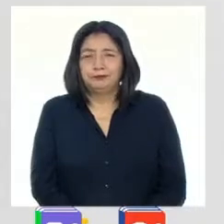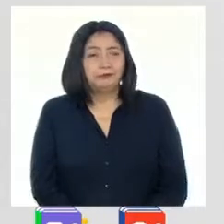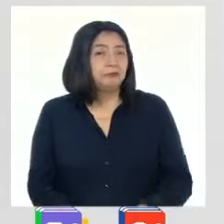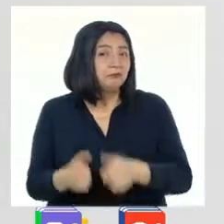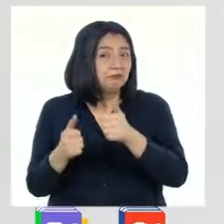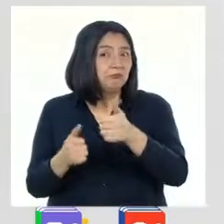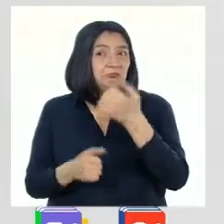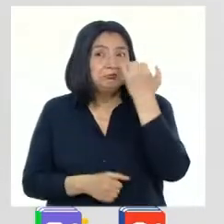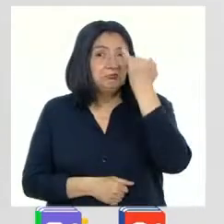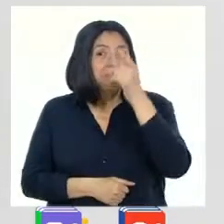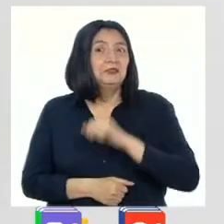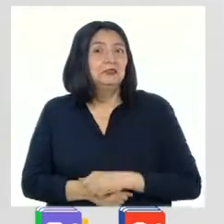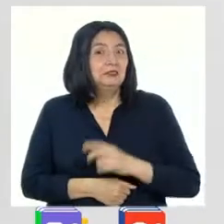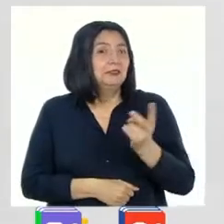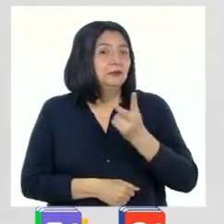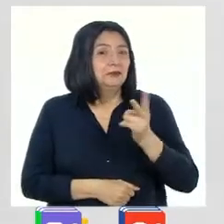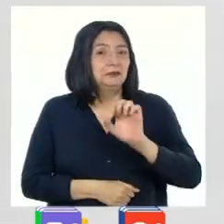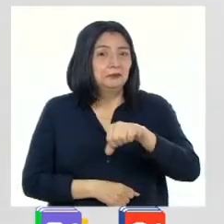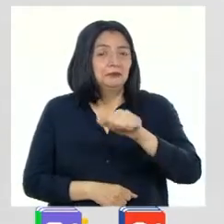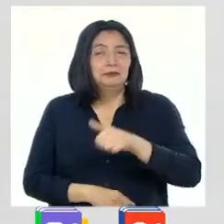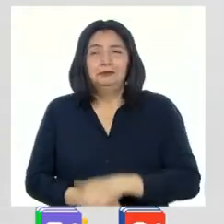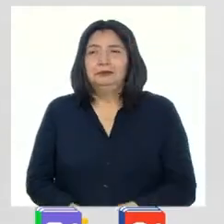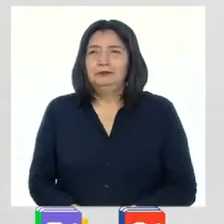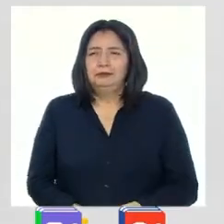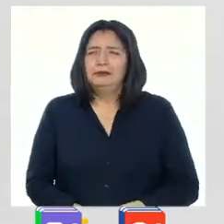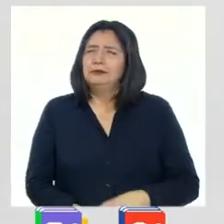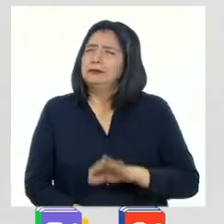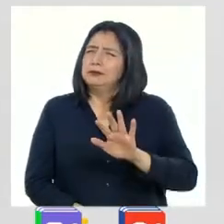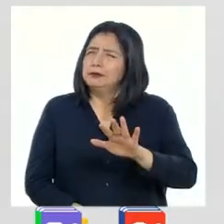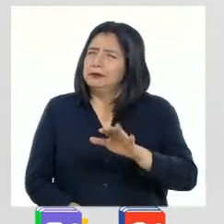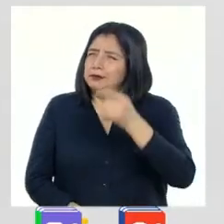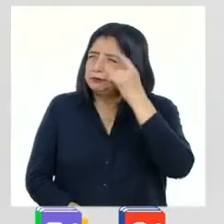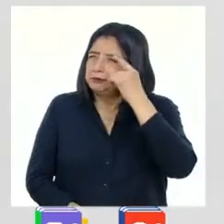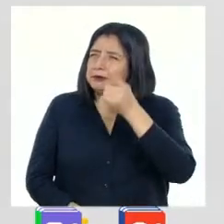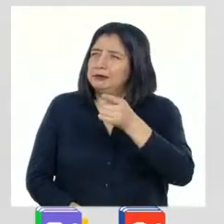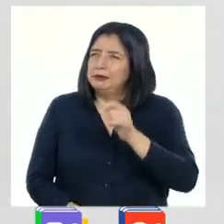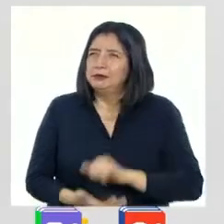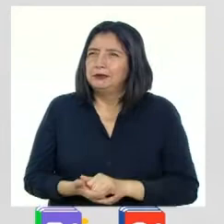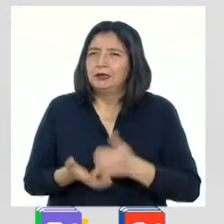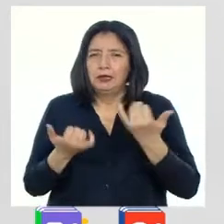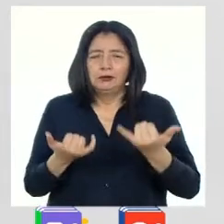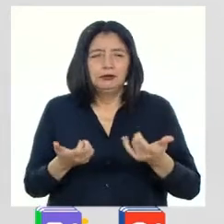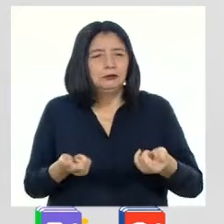¡Qué buenas ideas, Facundo y Natalia! Patty, ¿qué te parece si